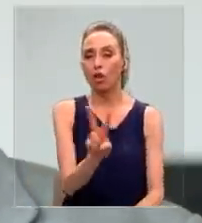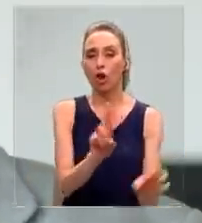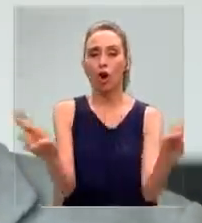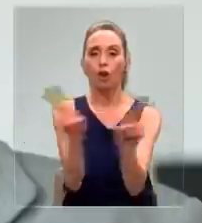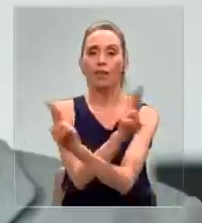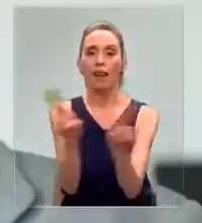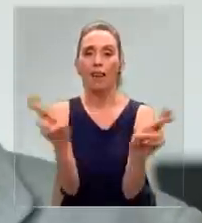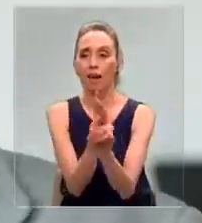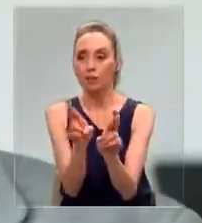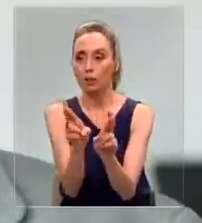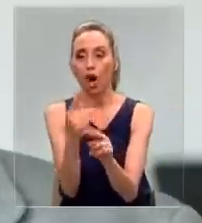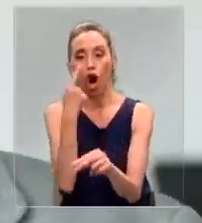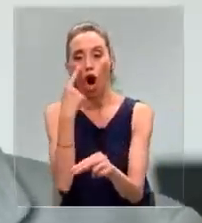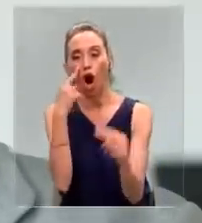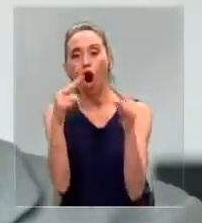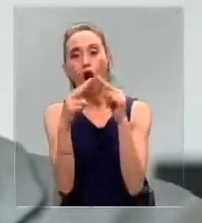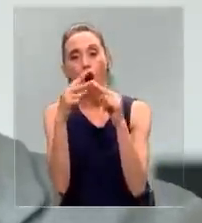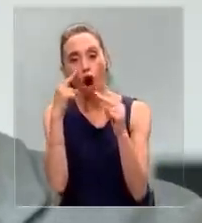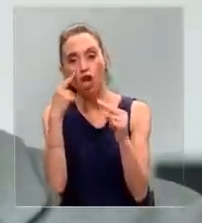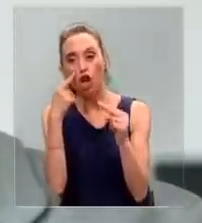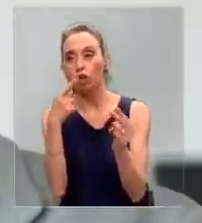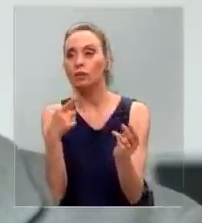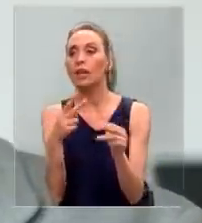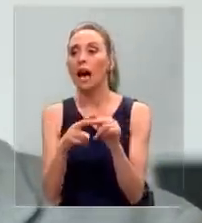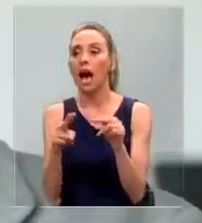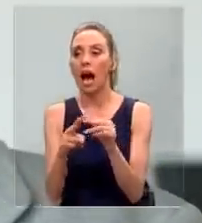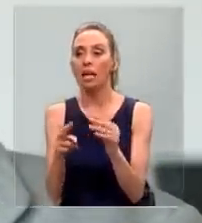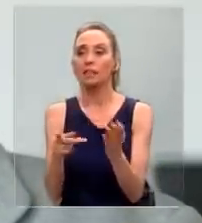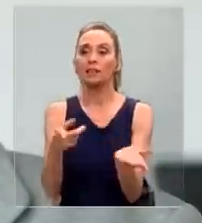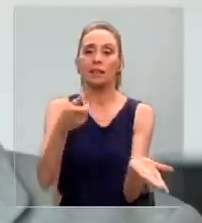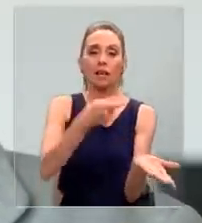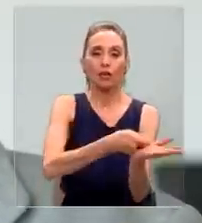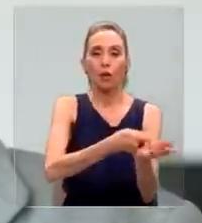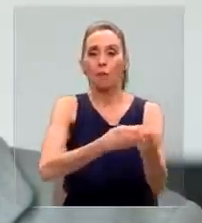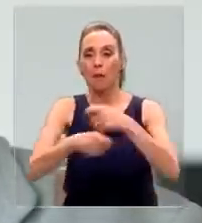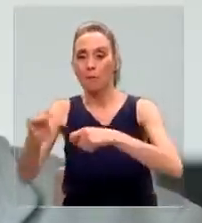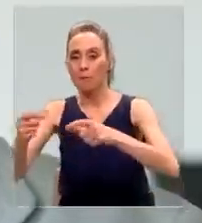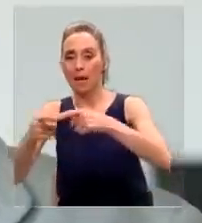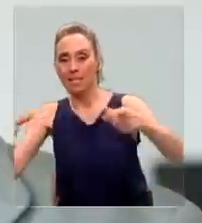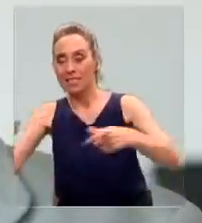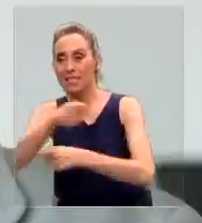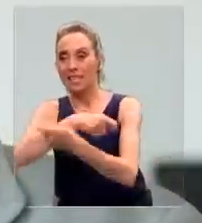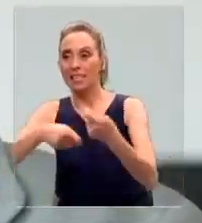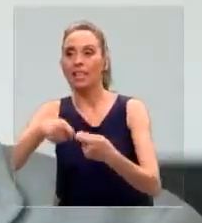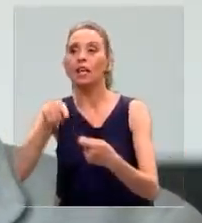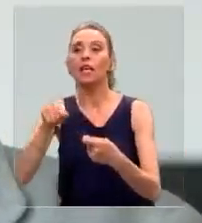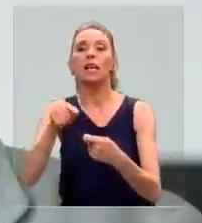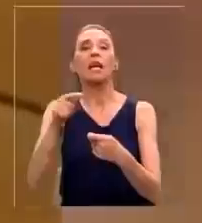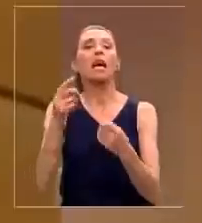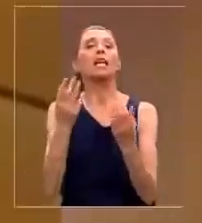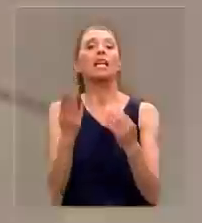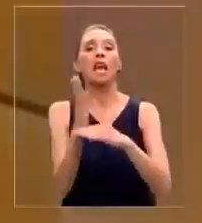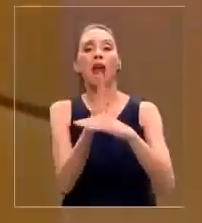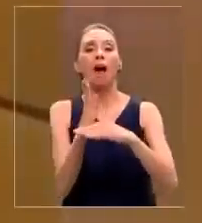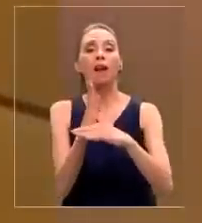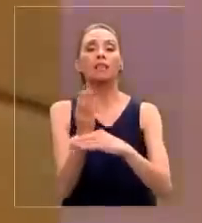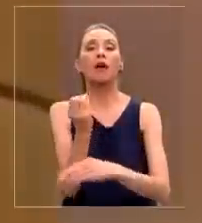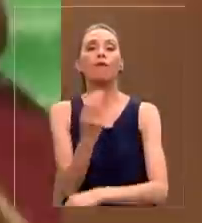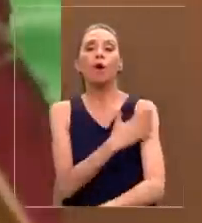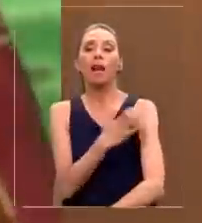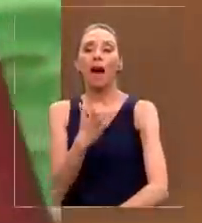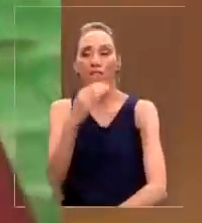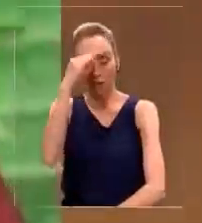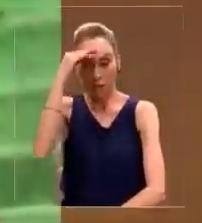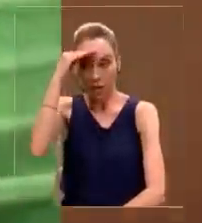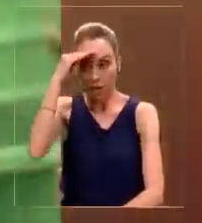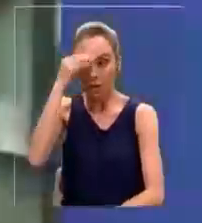ese momento son conocidos, realizan esta operación comercial en conjunto, opera desde la base de la buena fe. Aunque